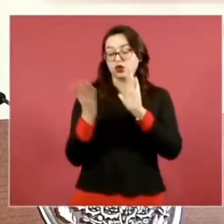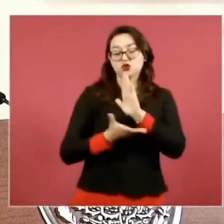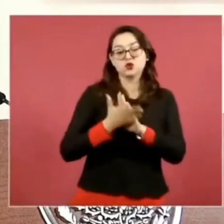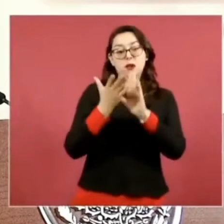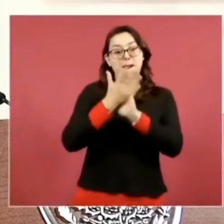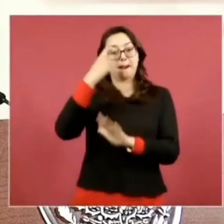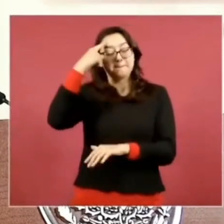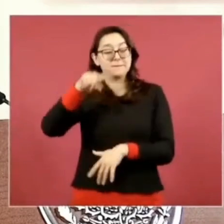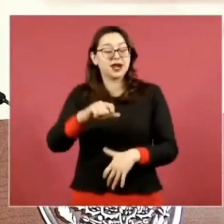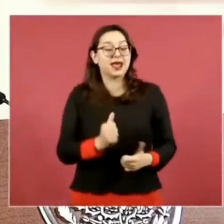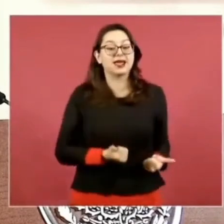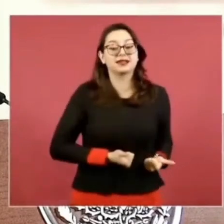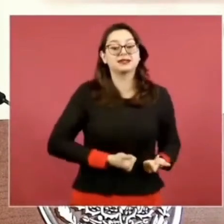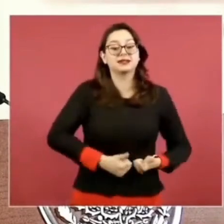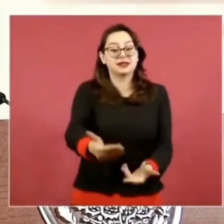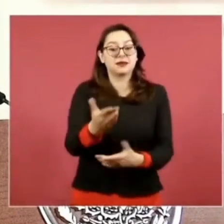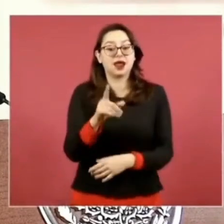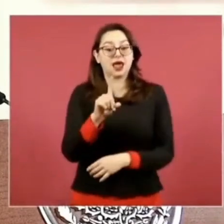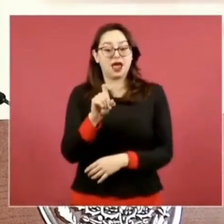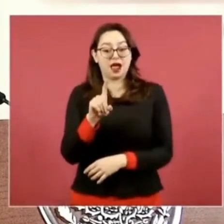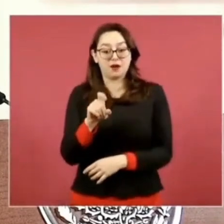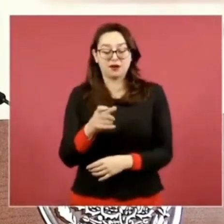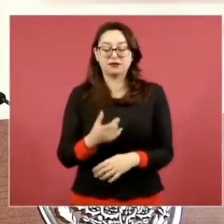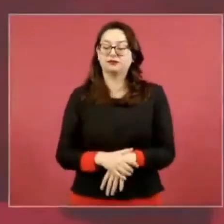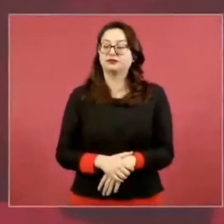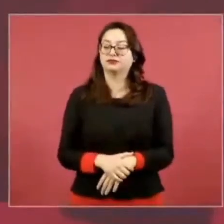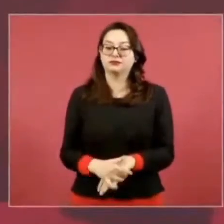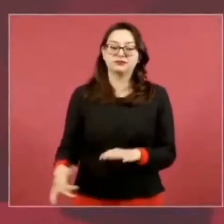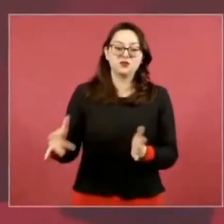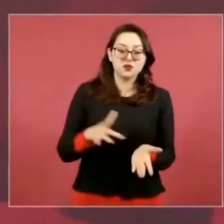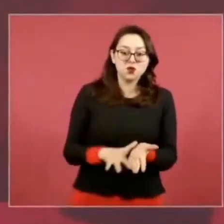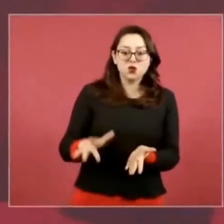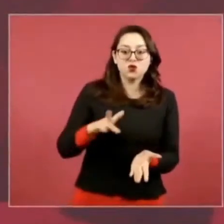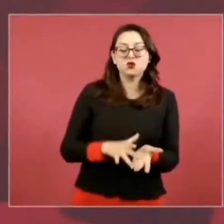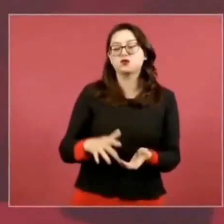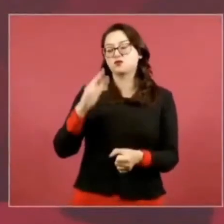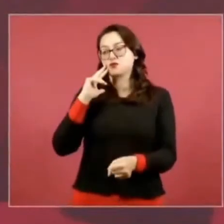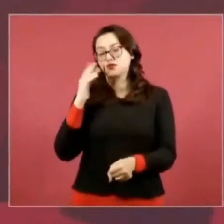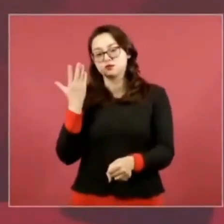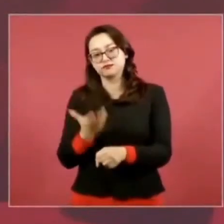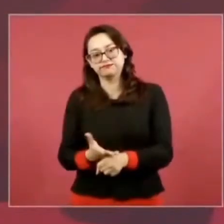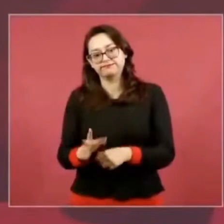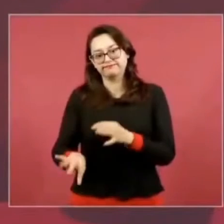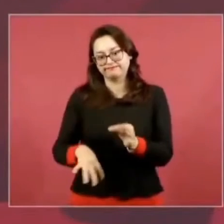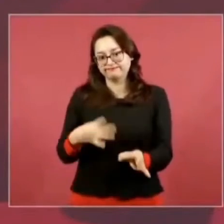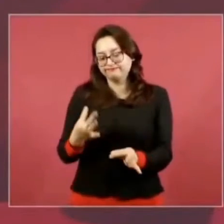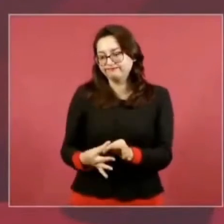Agradecerle su apoyo, su responsabilidad, el cumplimiento